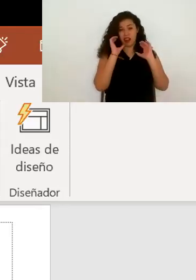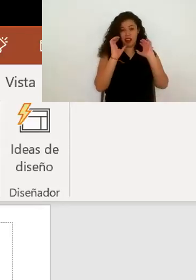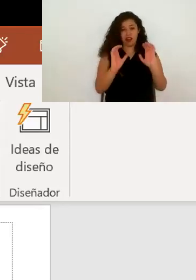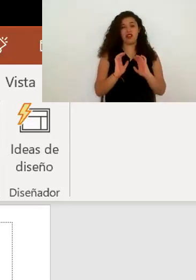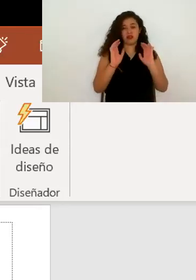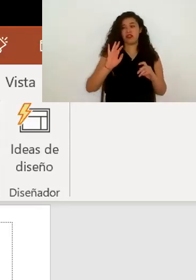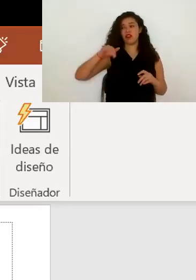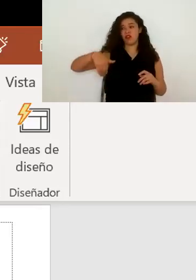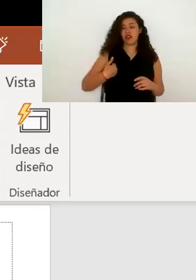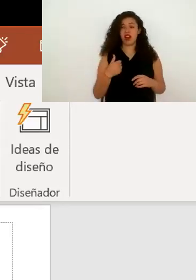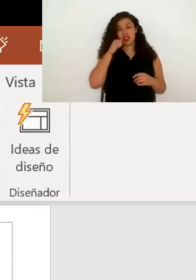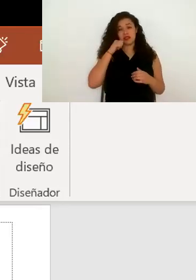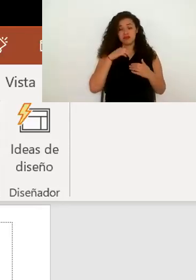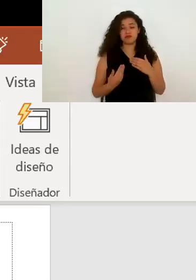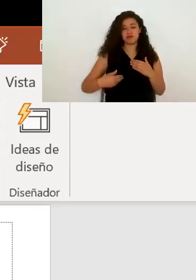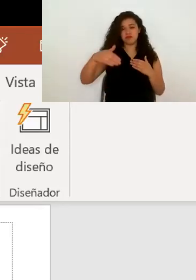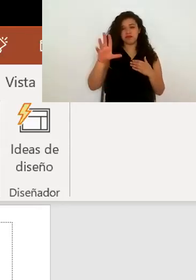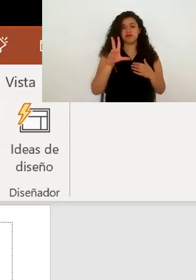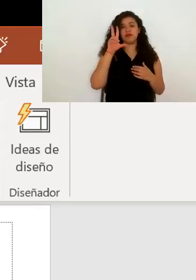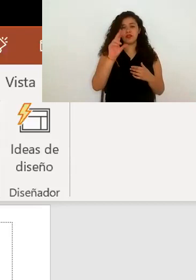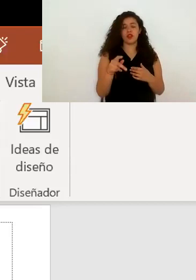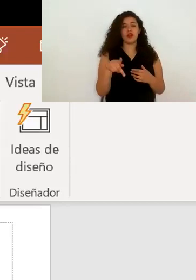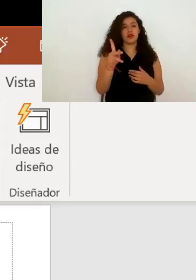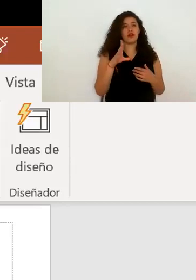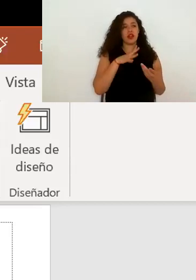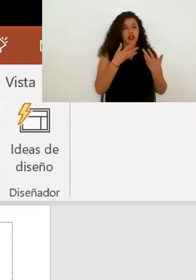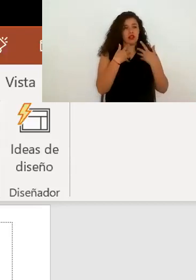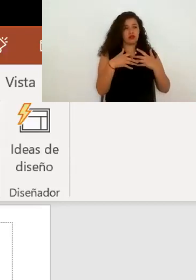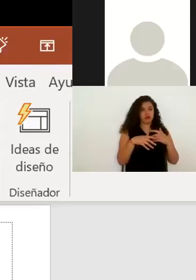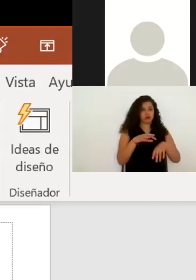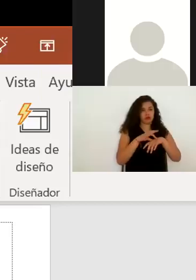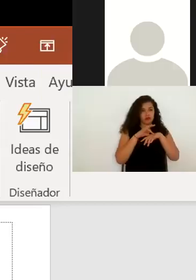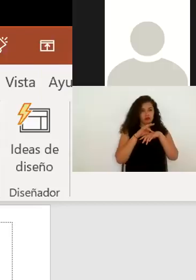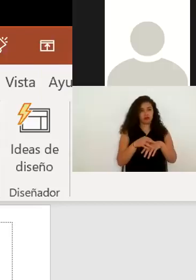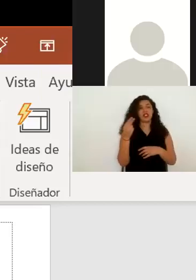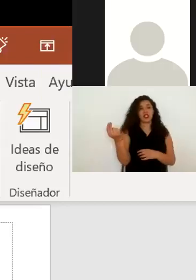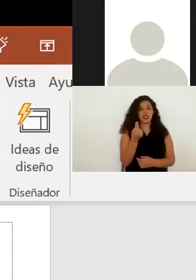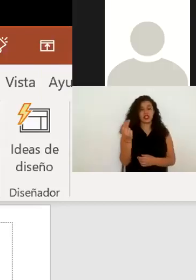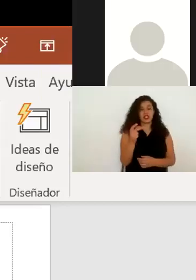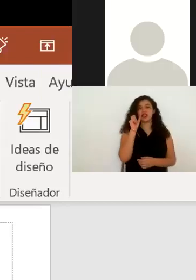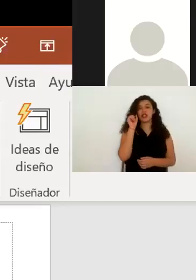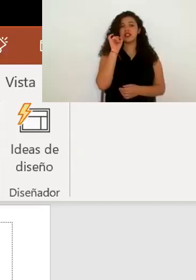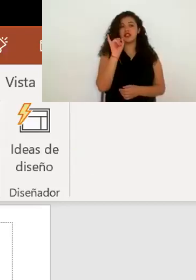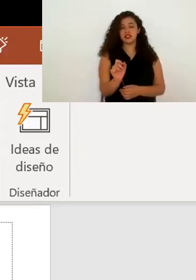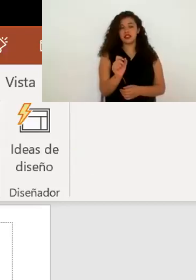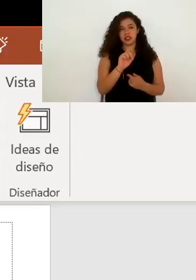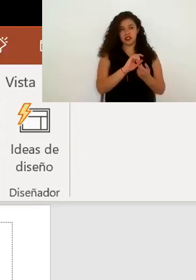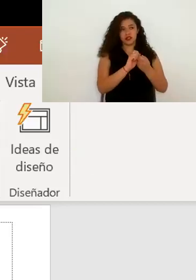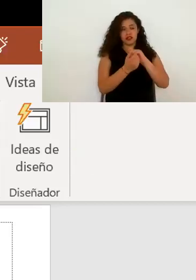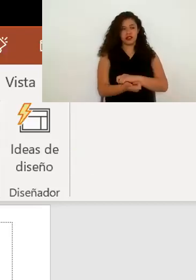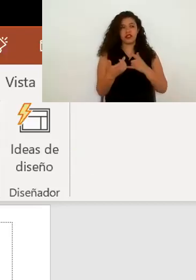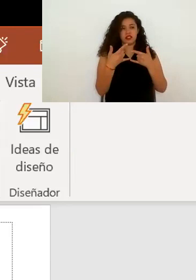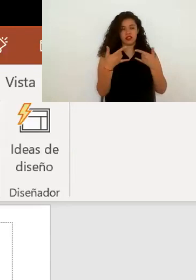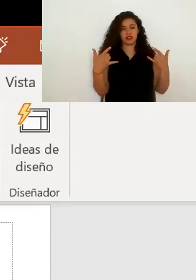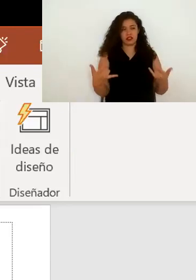permanente, pero habrá otros que, por ser las funciones sustantivas, sí requiere que se vuelvan históricas.